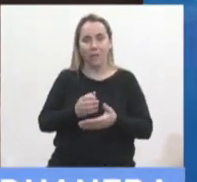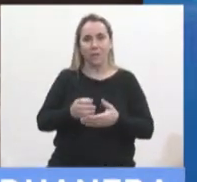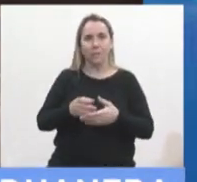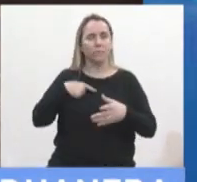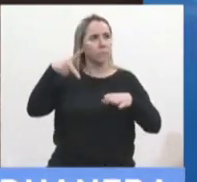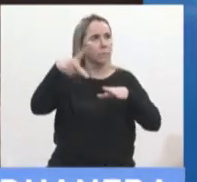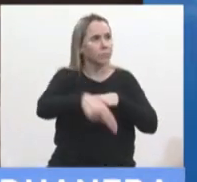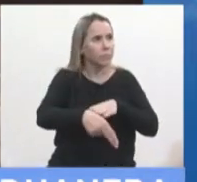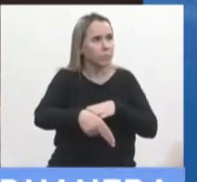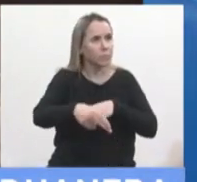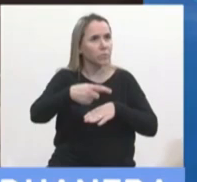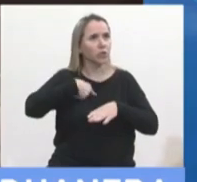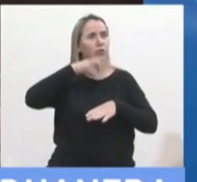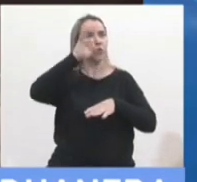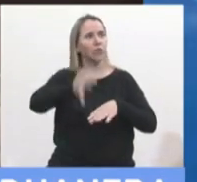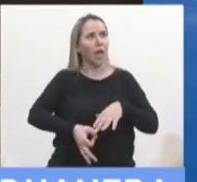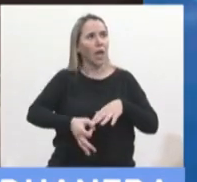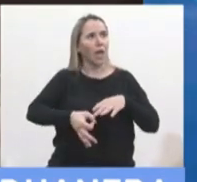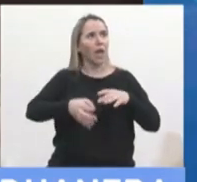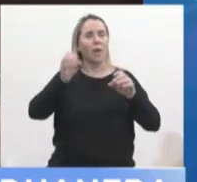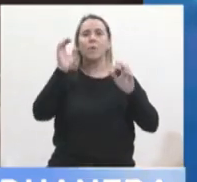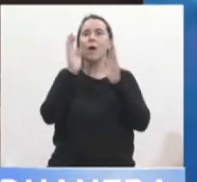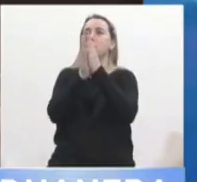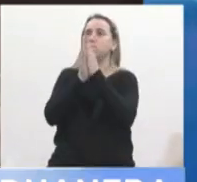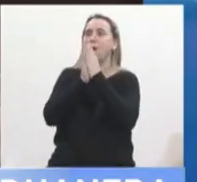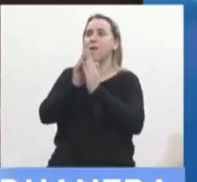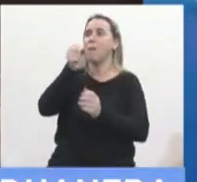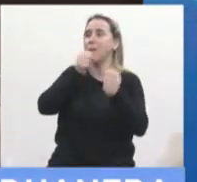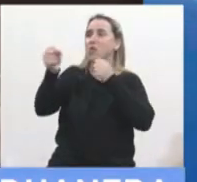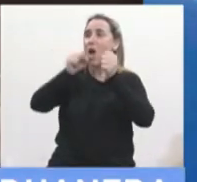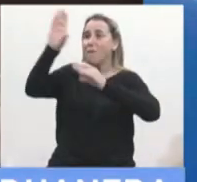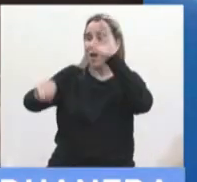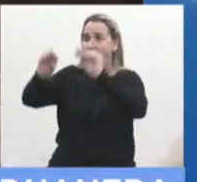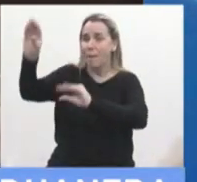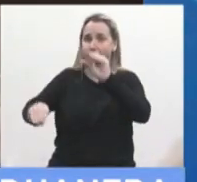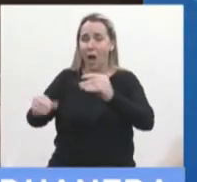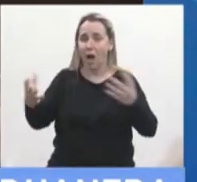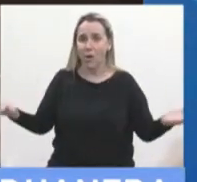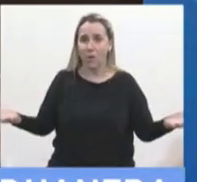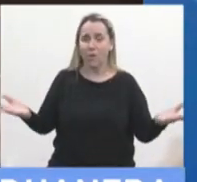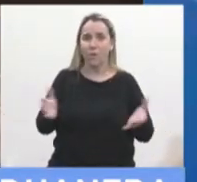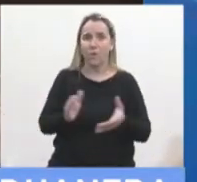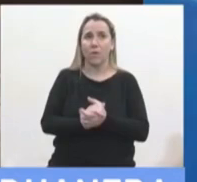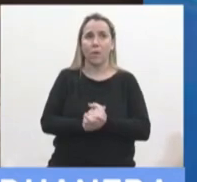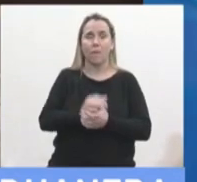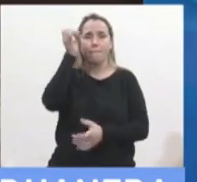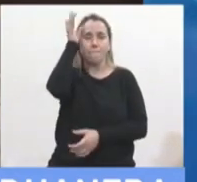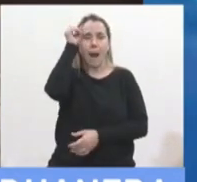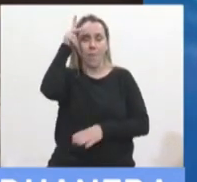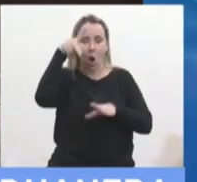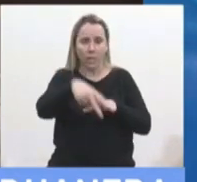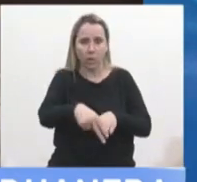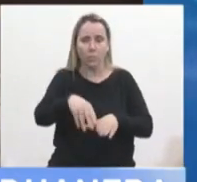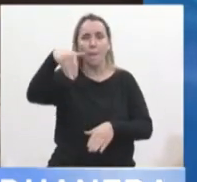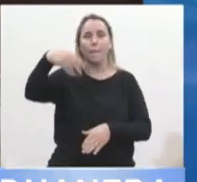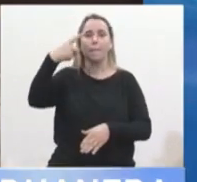yo sí. Porque me ha dicho... Por favor, los micrófonos, por favor, los micrófonos, senadora Mirkin. Senadora Mirkin,